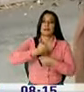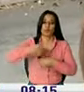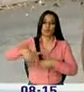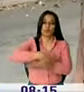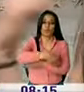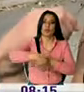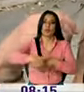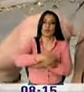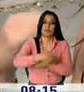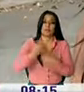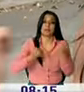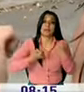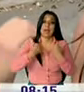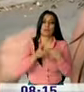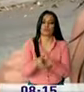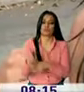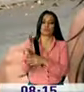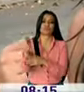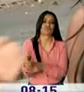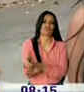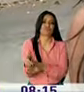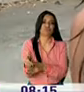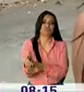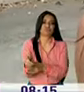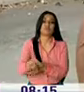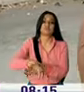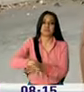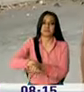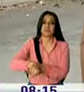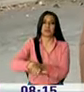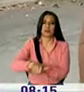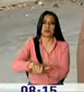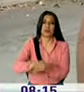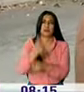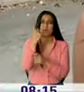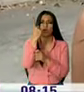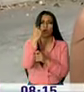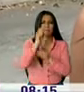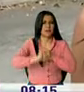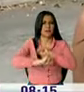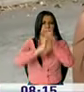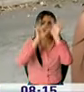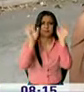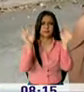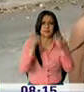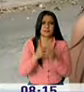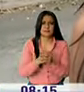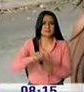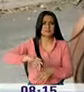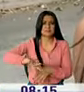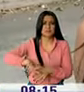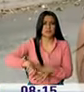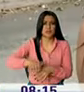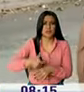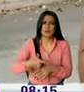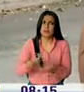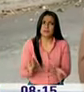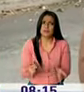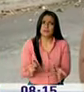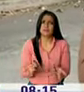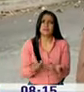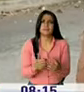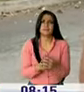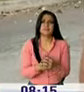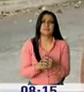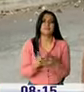mi carro acá y me robaron más o menos a las 11:06 de la mañana. Súper temprano, en realidad es la segunda vez